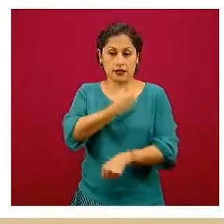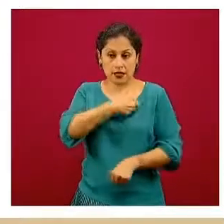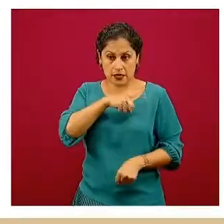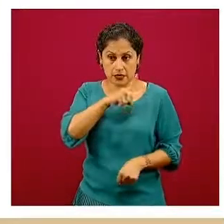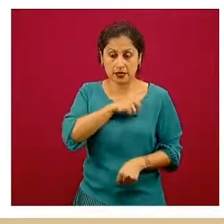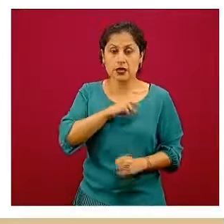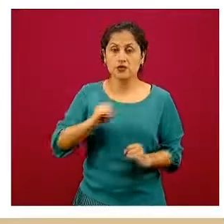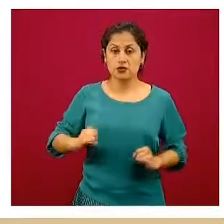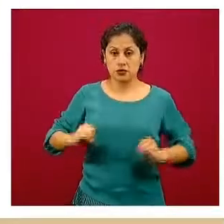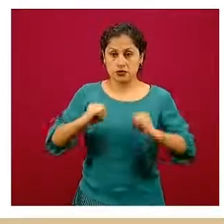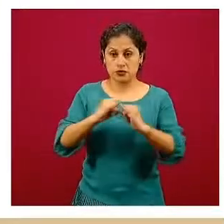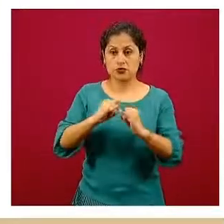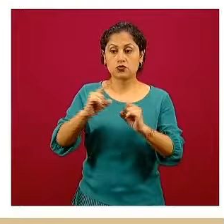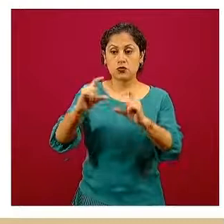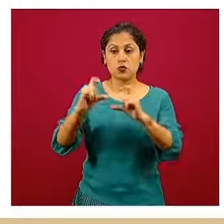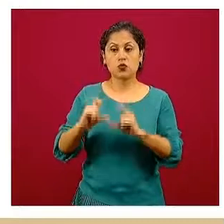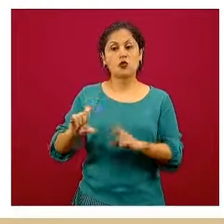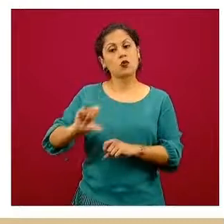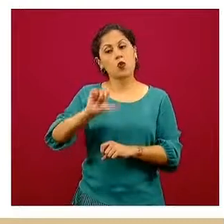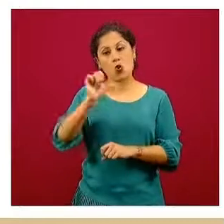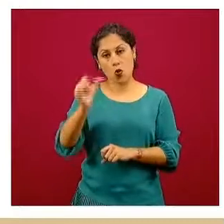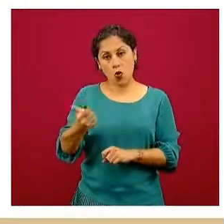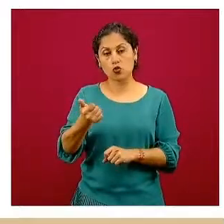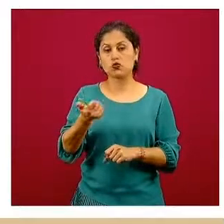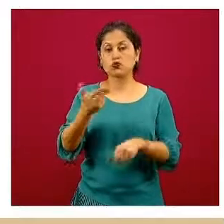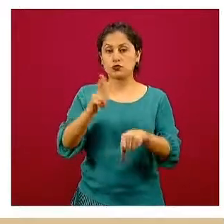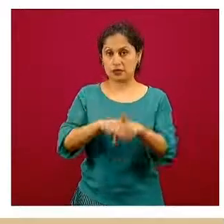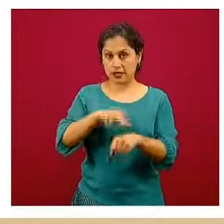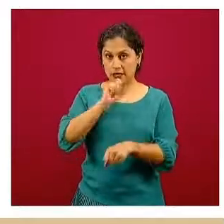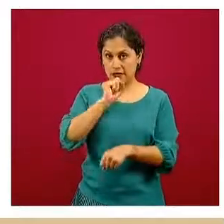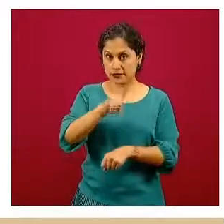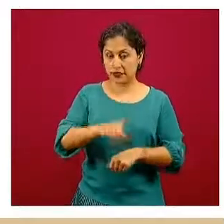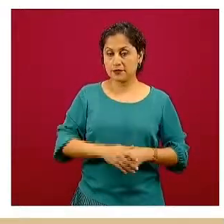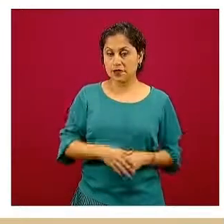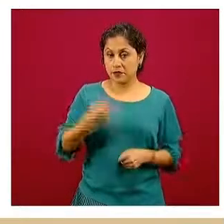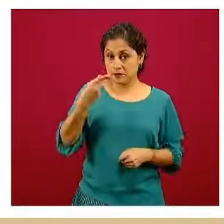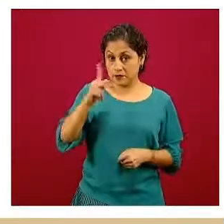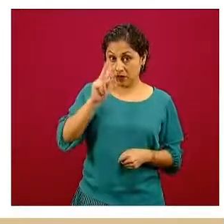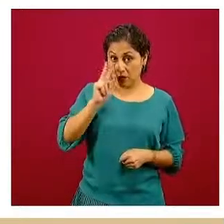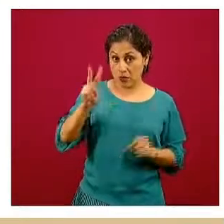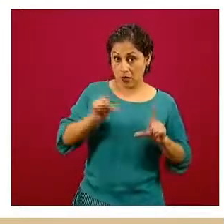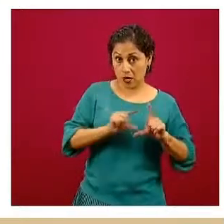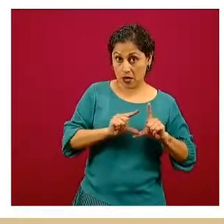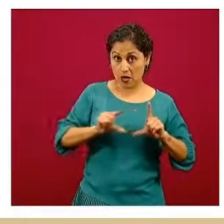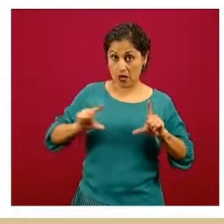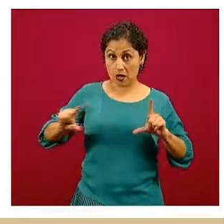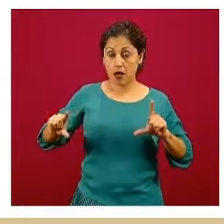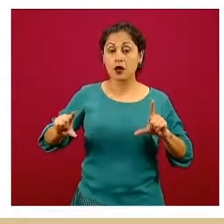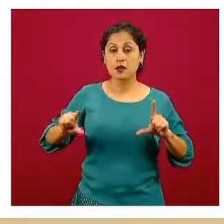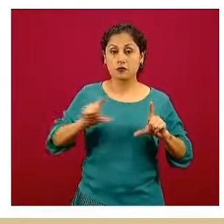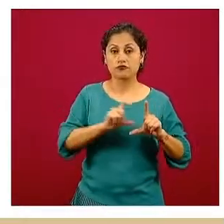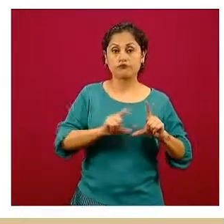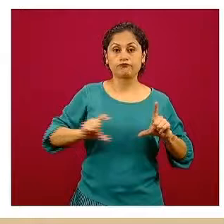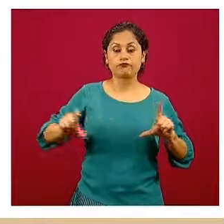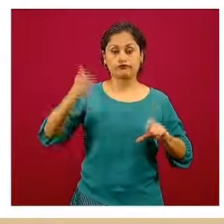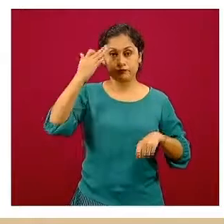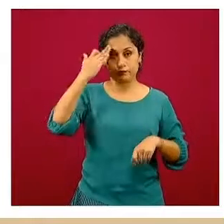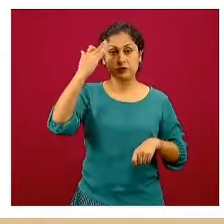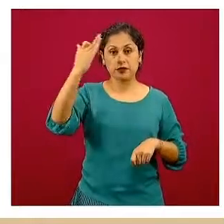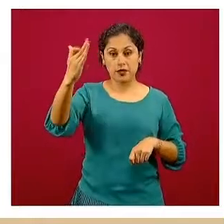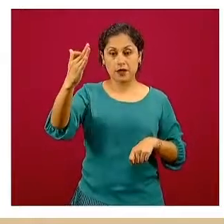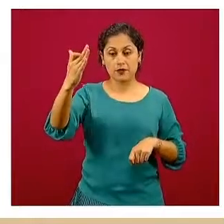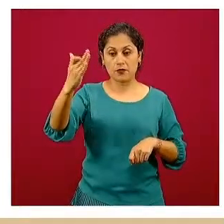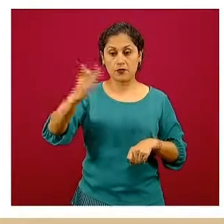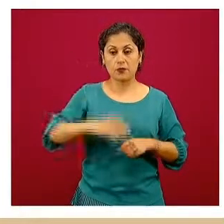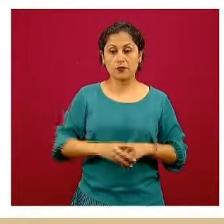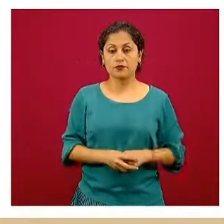otras instituciones, por eso vemos esta barra. Pero veamos cómo están todas ellas distribuidas en un buen periodo de tiempo,